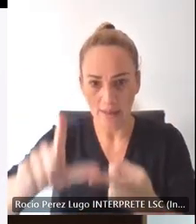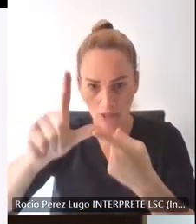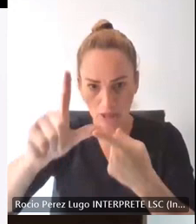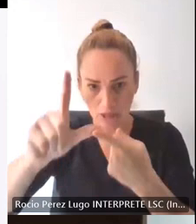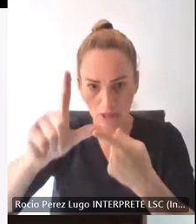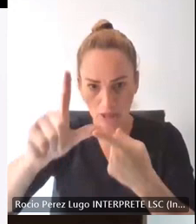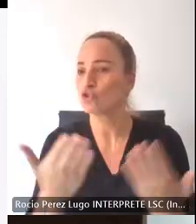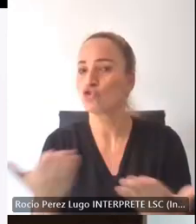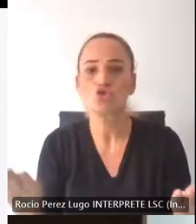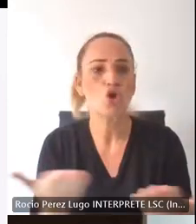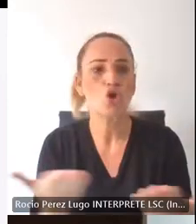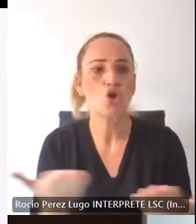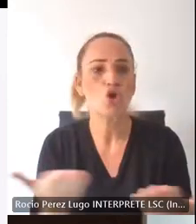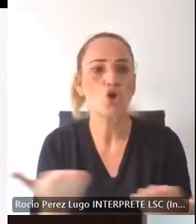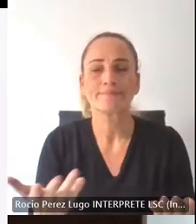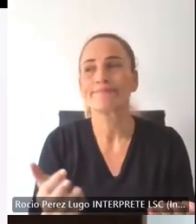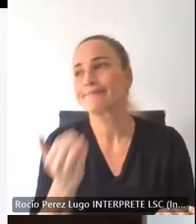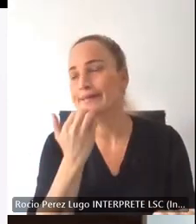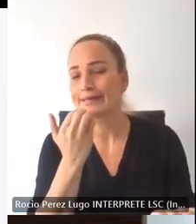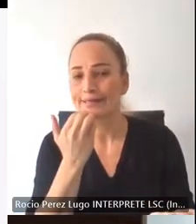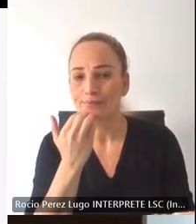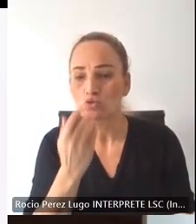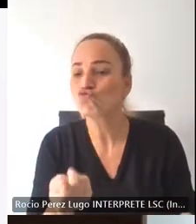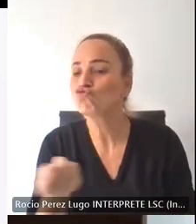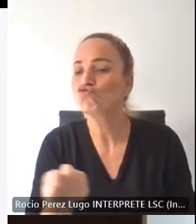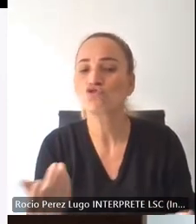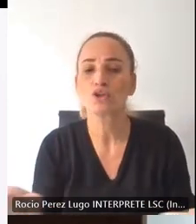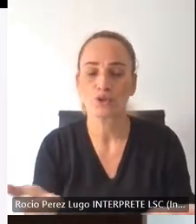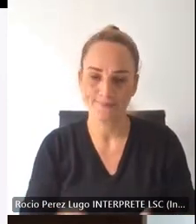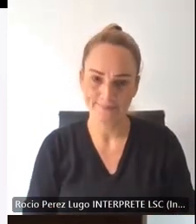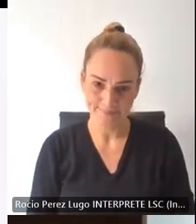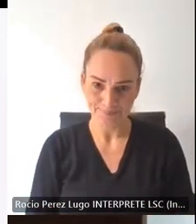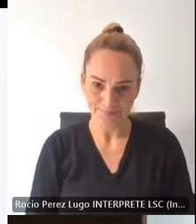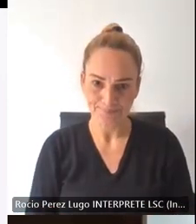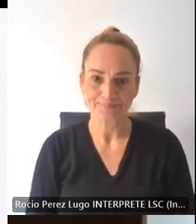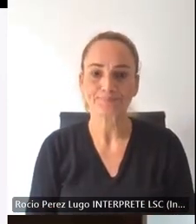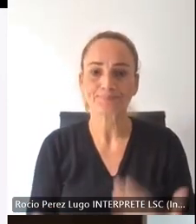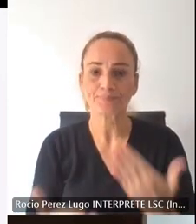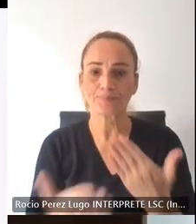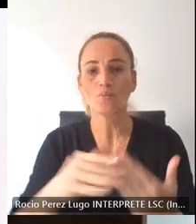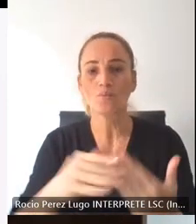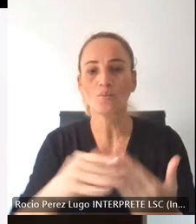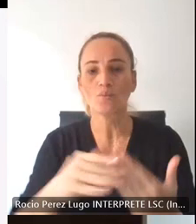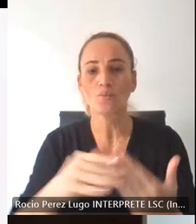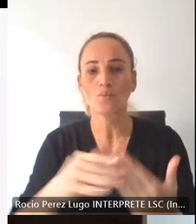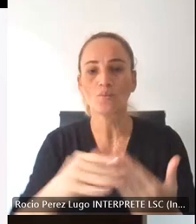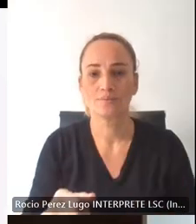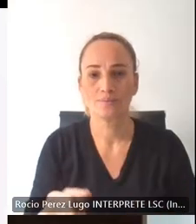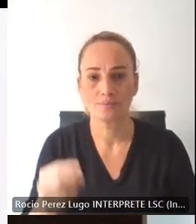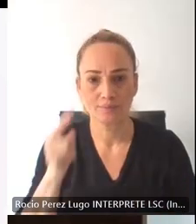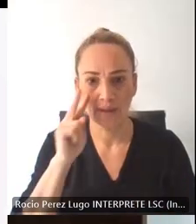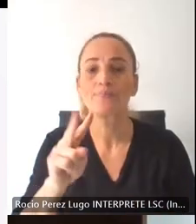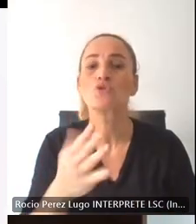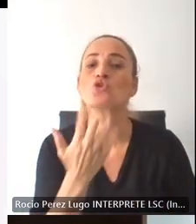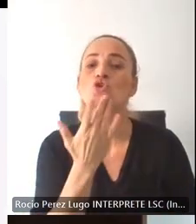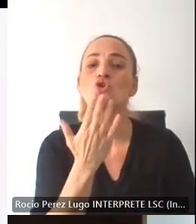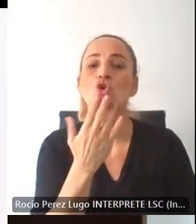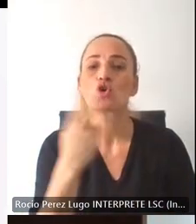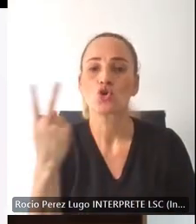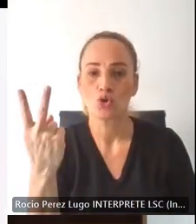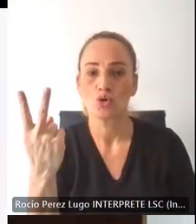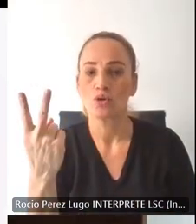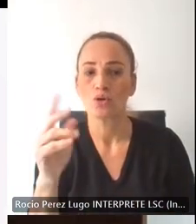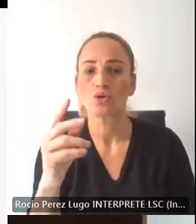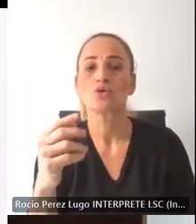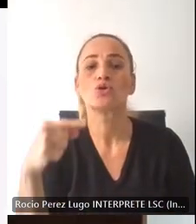dónde están los extintores más cercanos. Tenemos otro que es el de dióxido. Aquí tenemos dos rojos. El que tengo acá, por